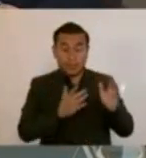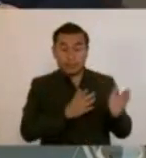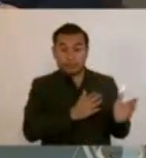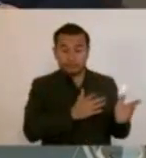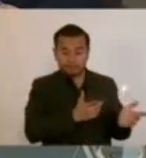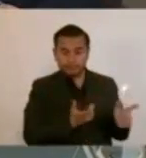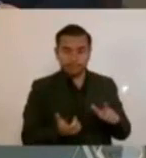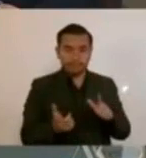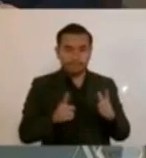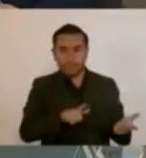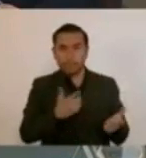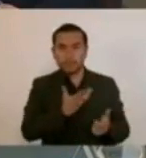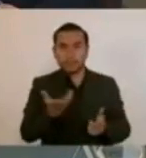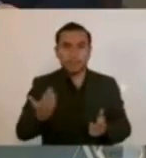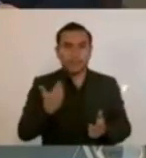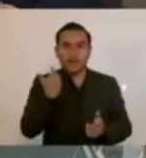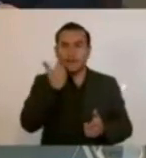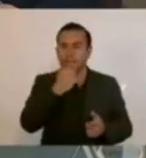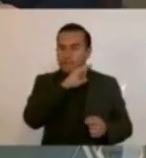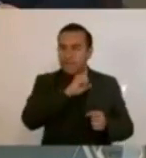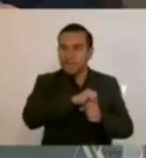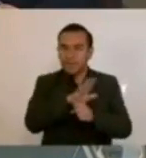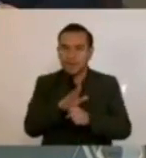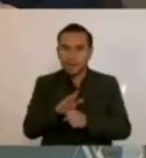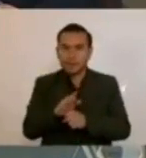para la respuesta, que es lo que se ha venido haciendo.